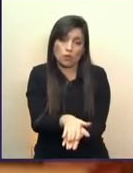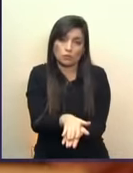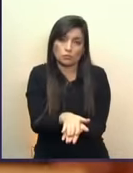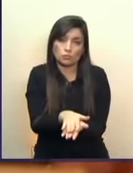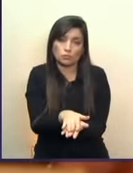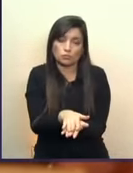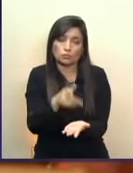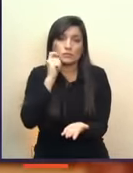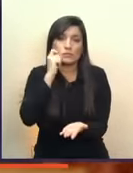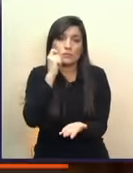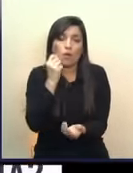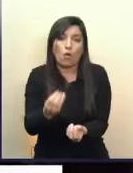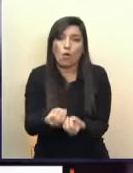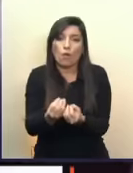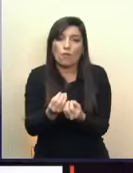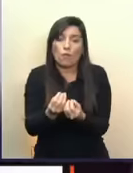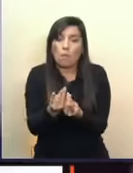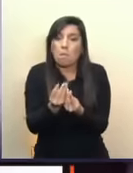que no puede aparecer